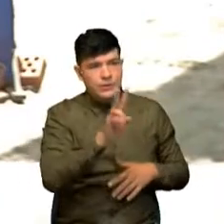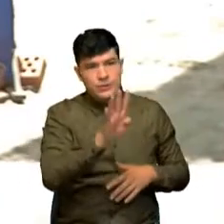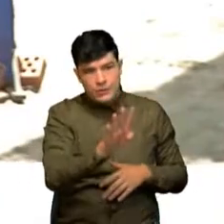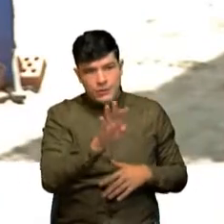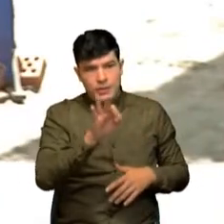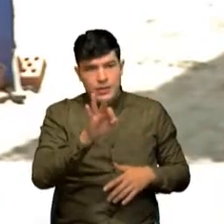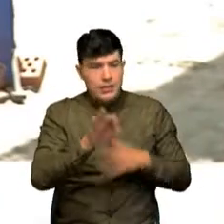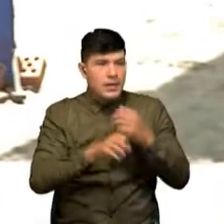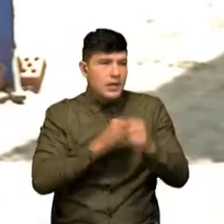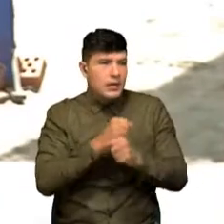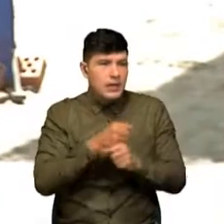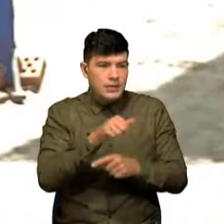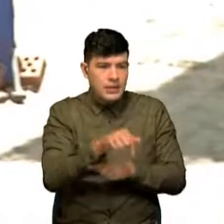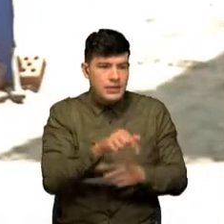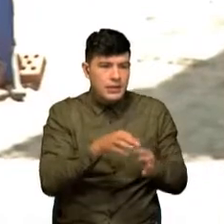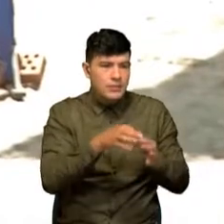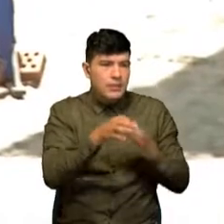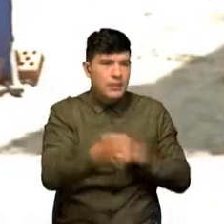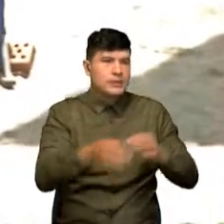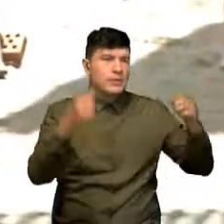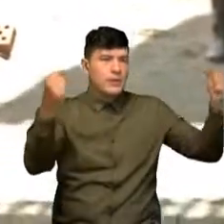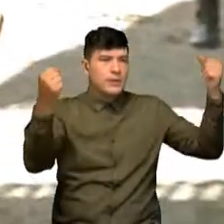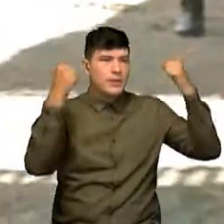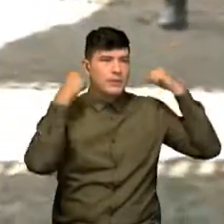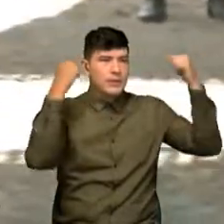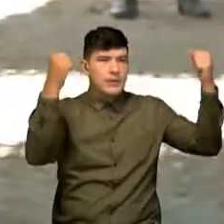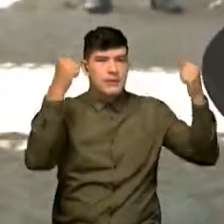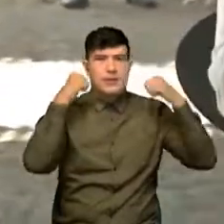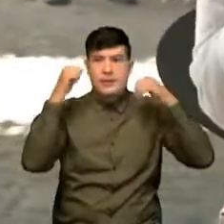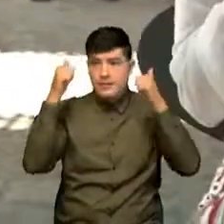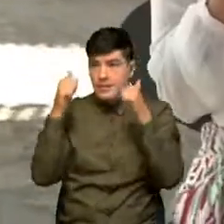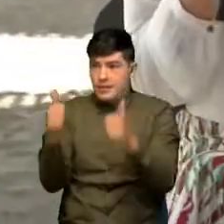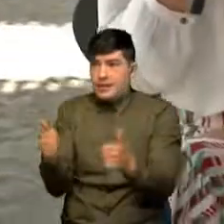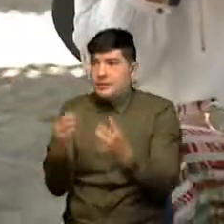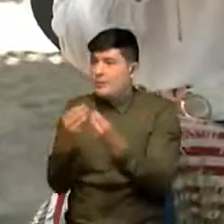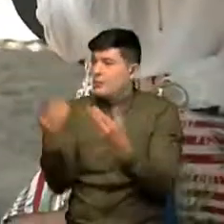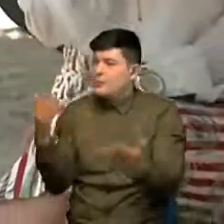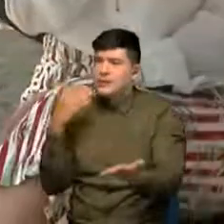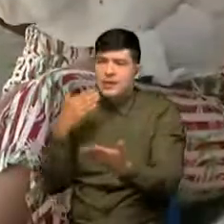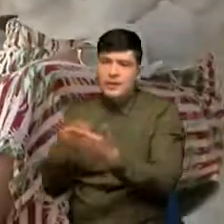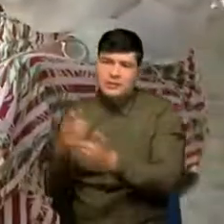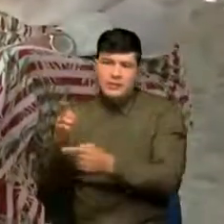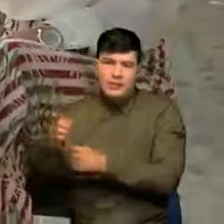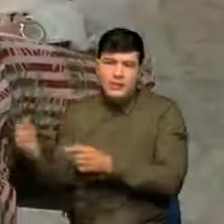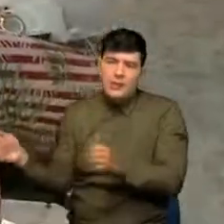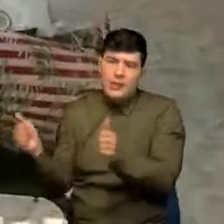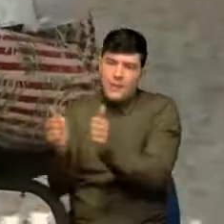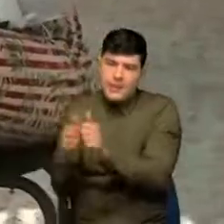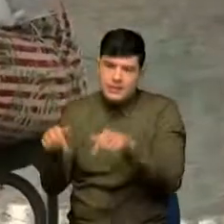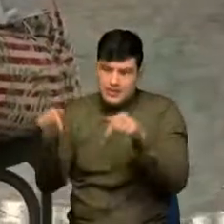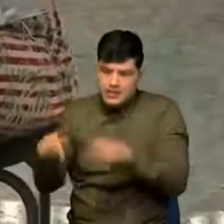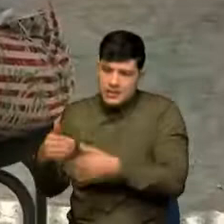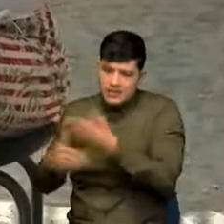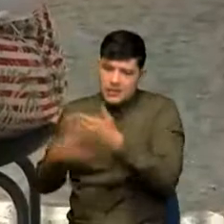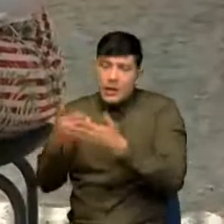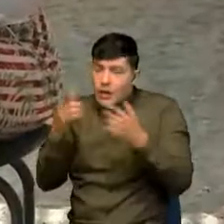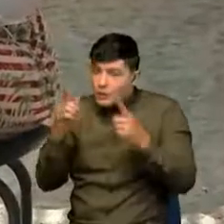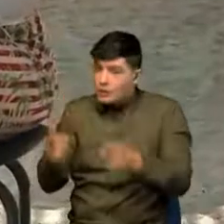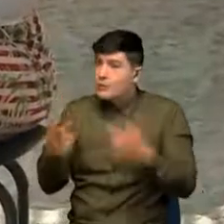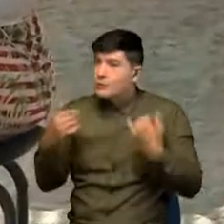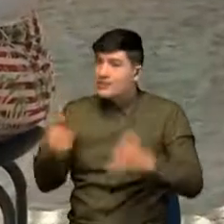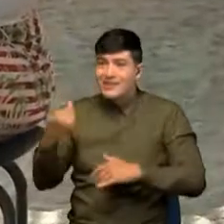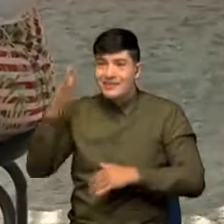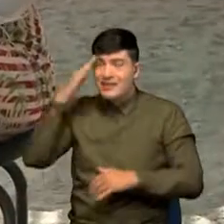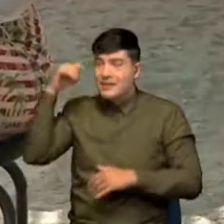del municipio de Piedecuesta. Muy bien, muchísimas gracias por acompañarnos. Pues ya saben, desde aquí, desde el Parque Temático del municipio